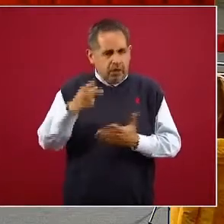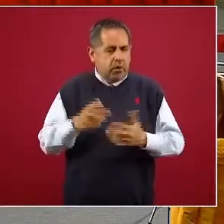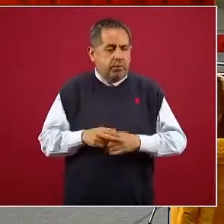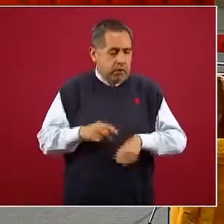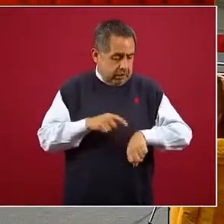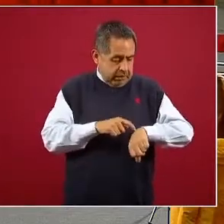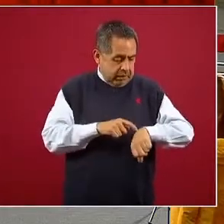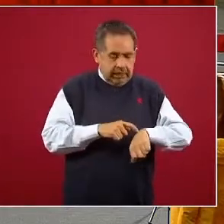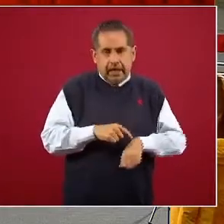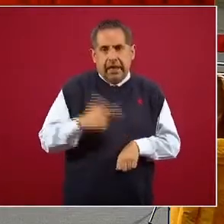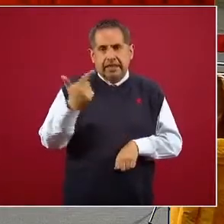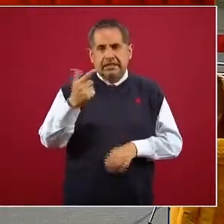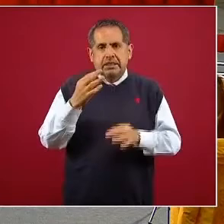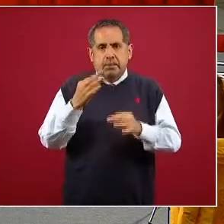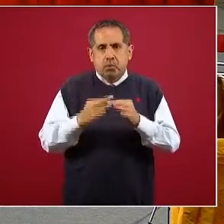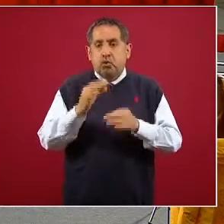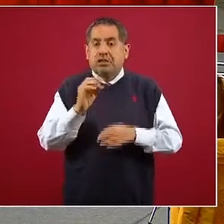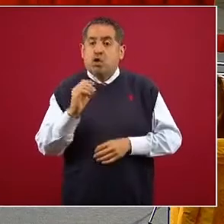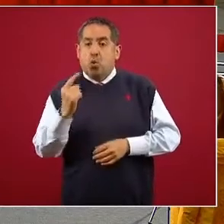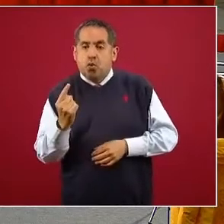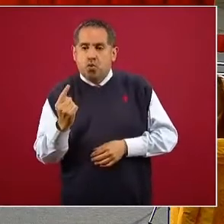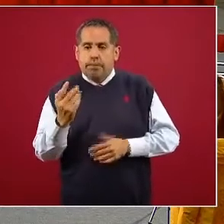las 19:01